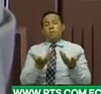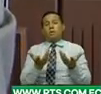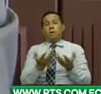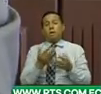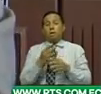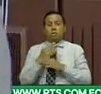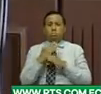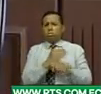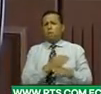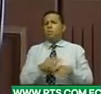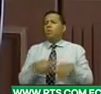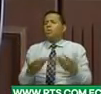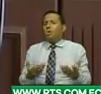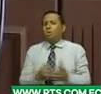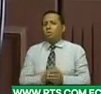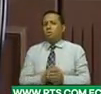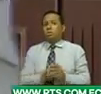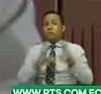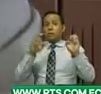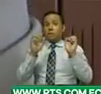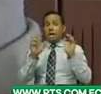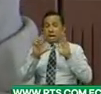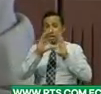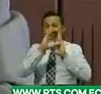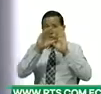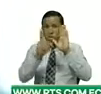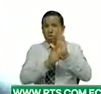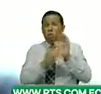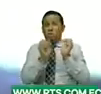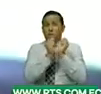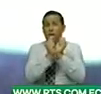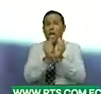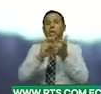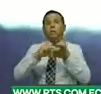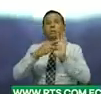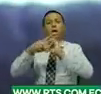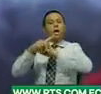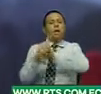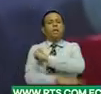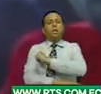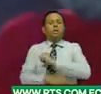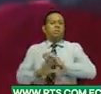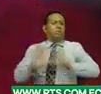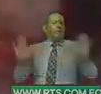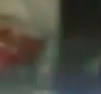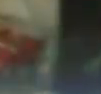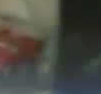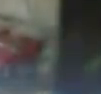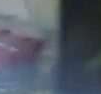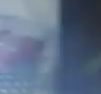el delito. El sistema penal es para castigar el delito. Informó Adriana Peralta.